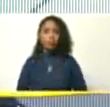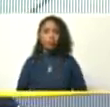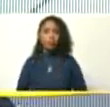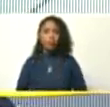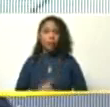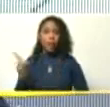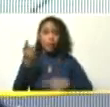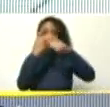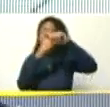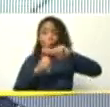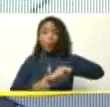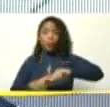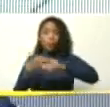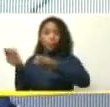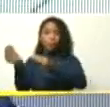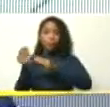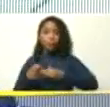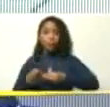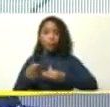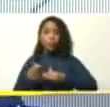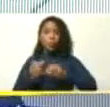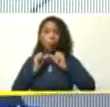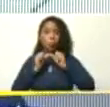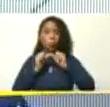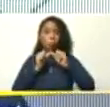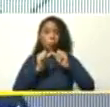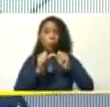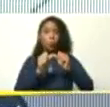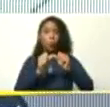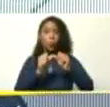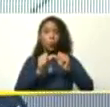esa cuenta me daba que si seguíamos